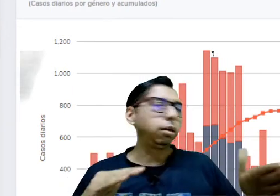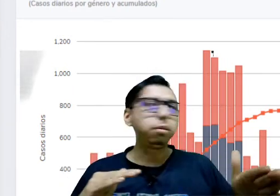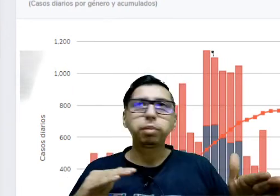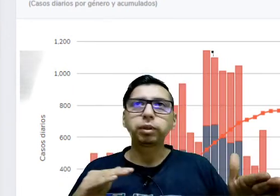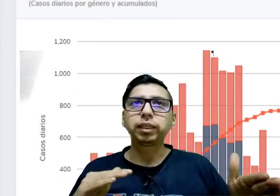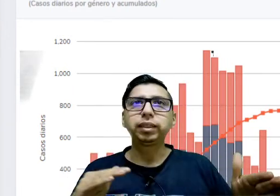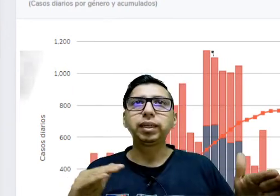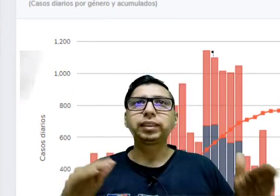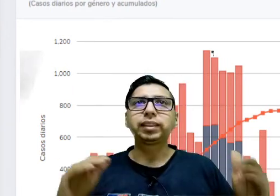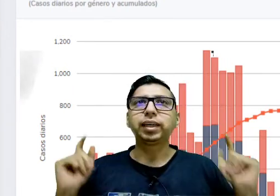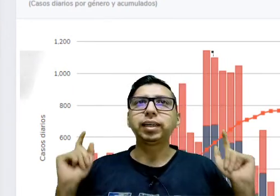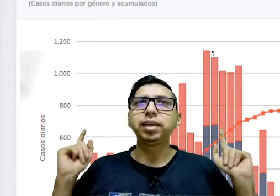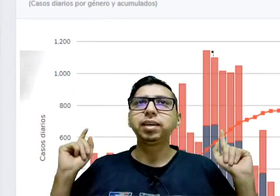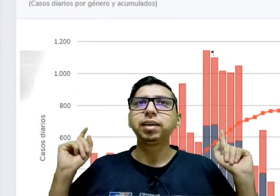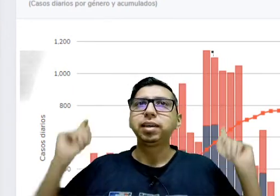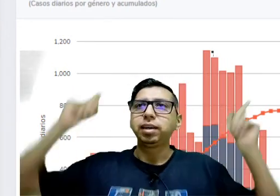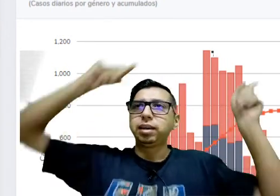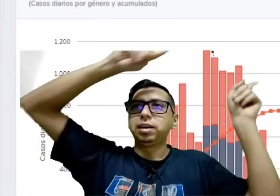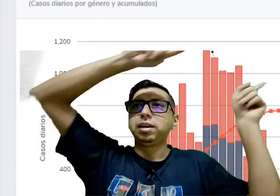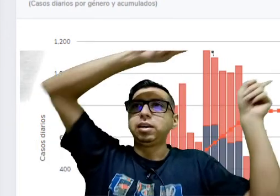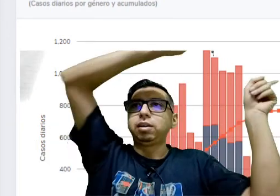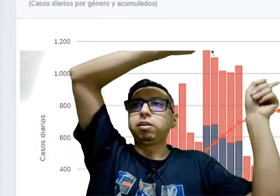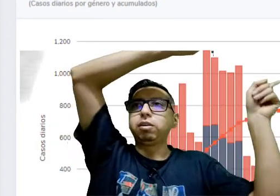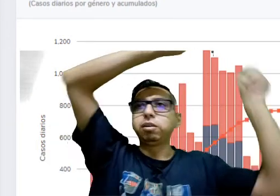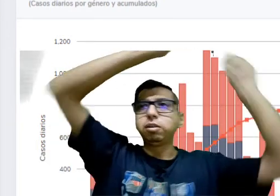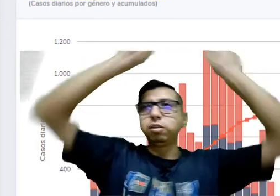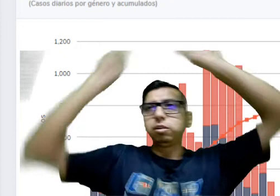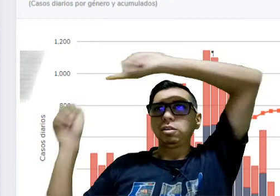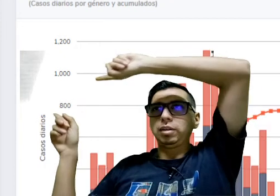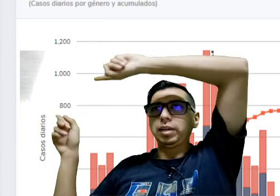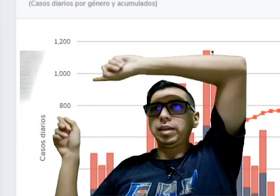Y lo importante es aquí.